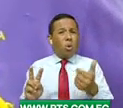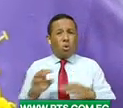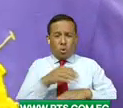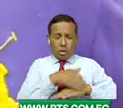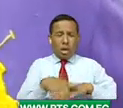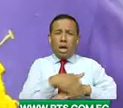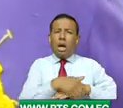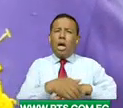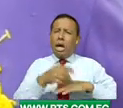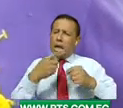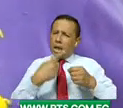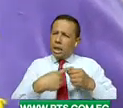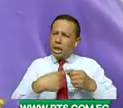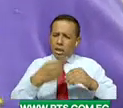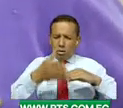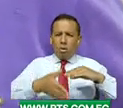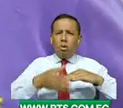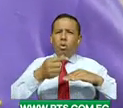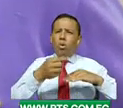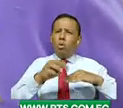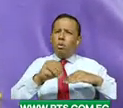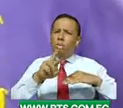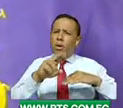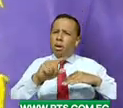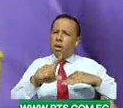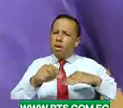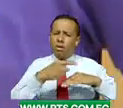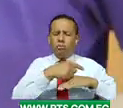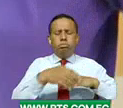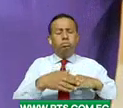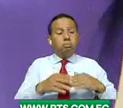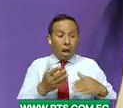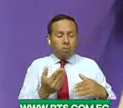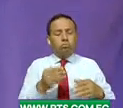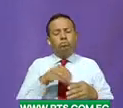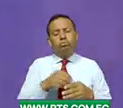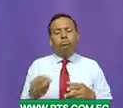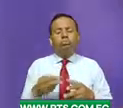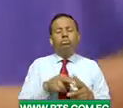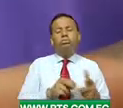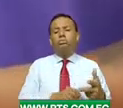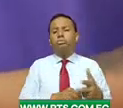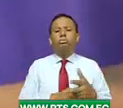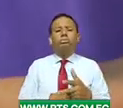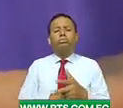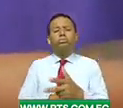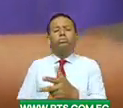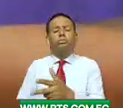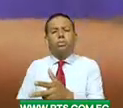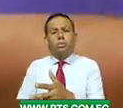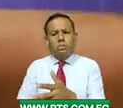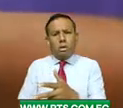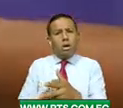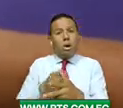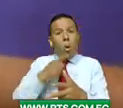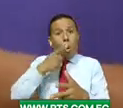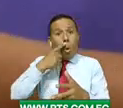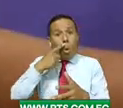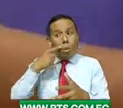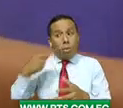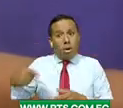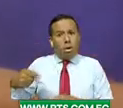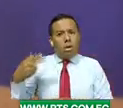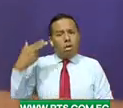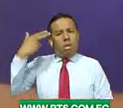Gómez Rendón y Quito, y me llevaron hasta el sector de Guayacanes y se me llevaron el vehículo. Las placas del vehículo para que los ciudadanos estén pendientes si lo ven, y